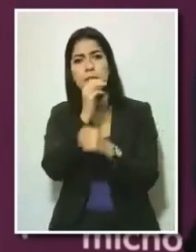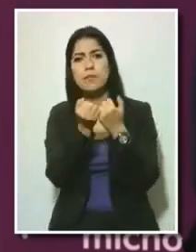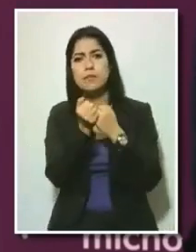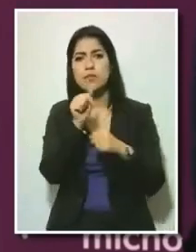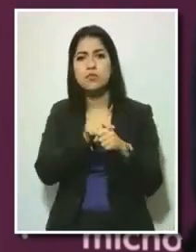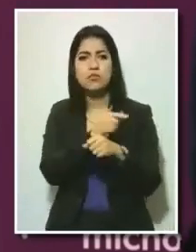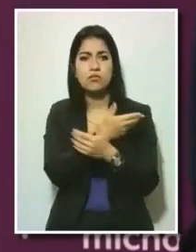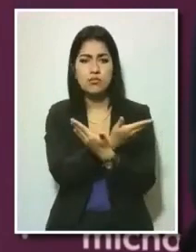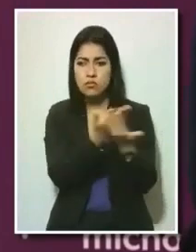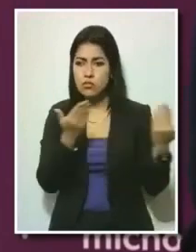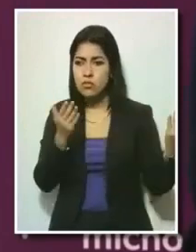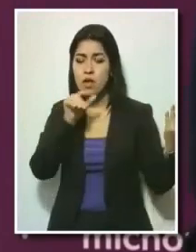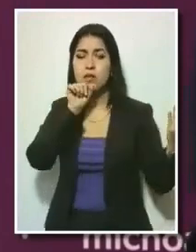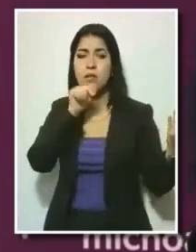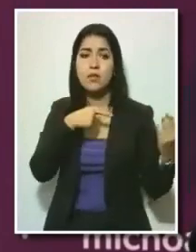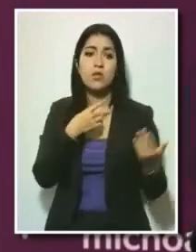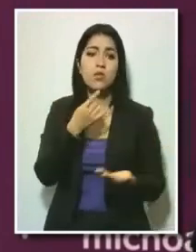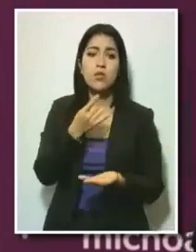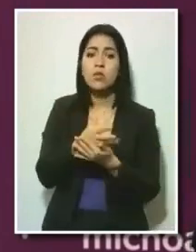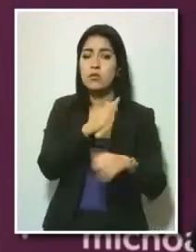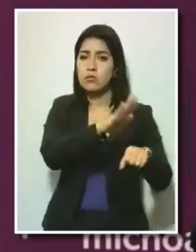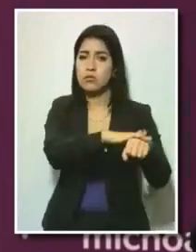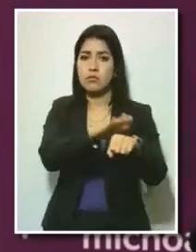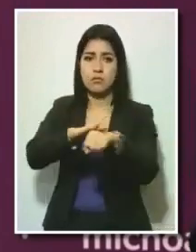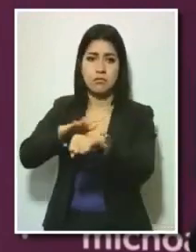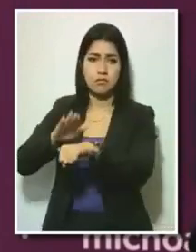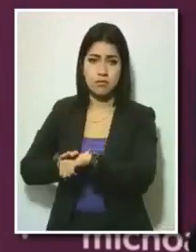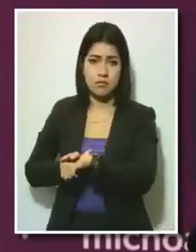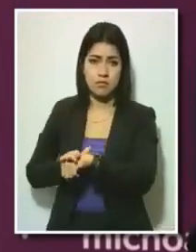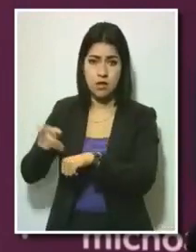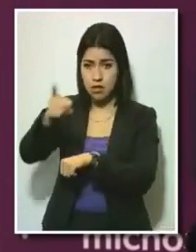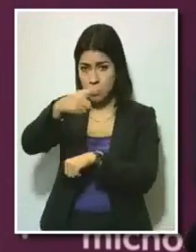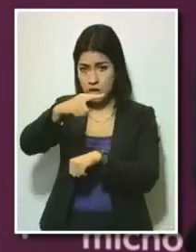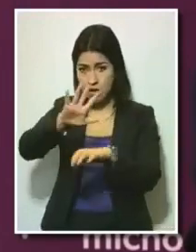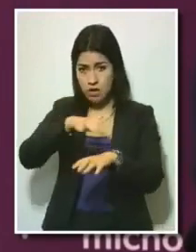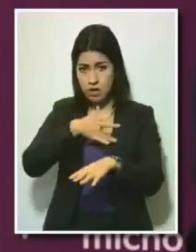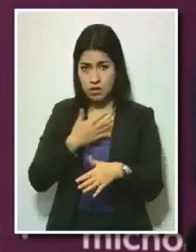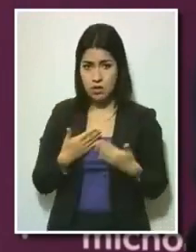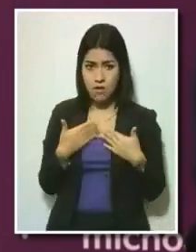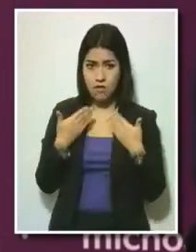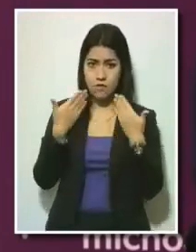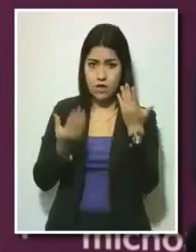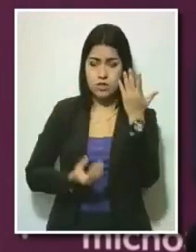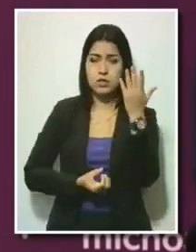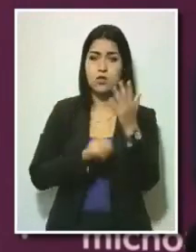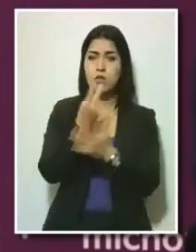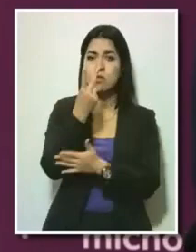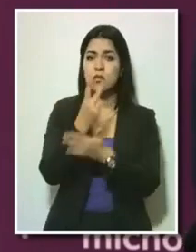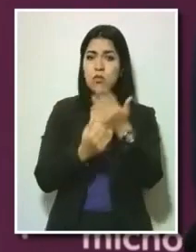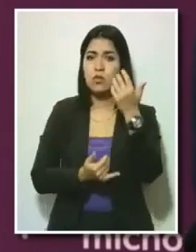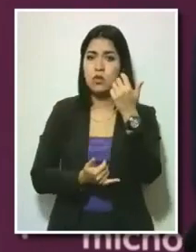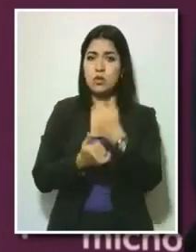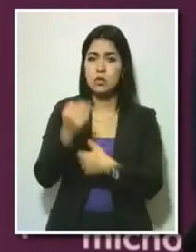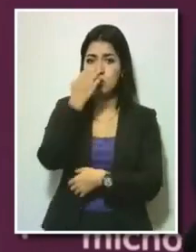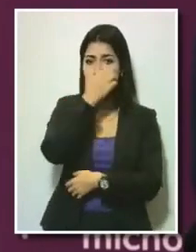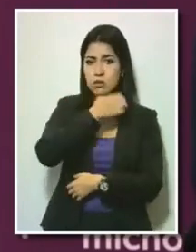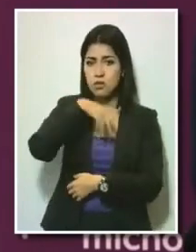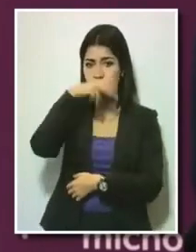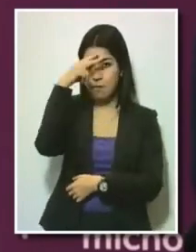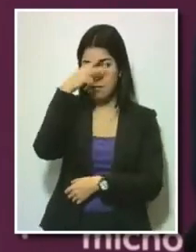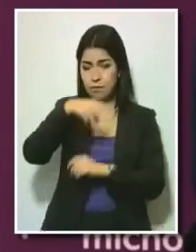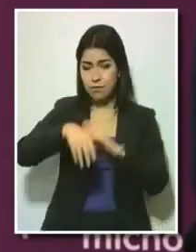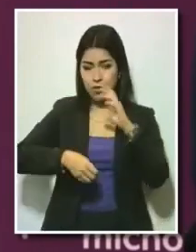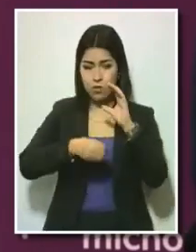pero yo hago solamente un llamado. Tengamos confianza que este nuevo paradigma de la nueva escuela mexicana es para